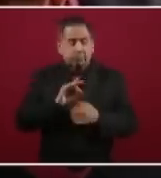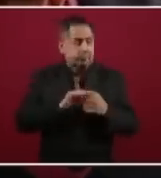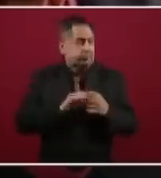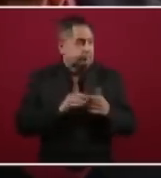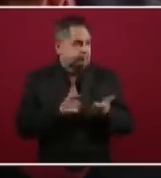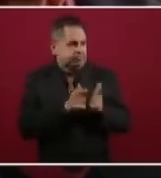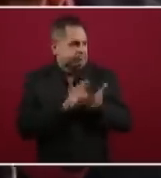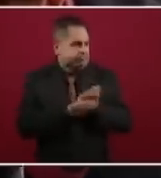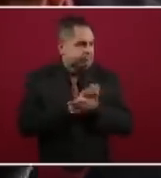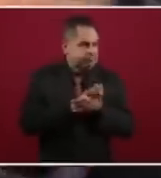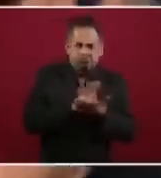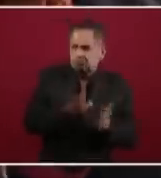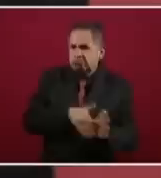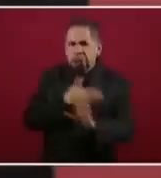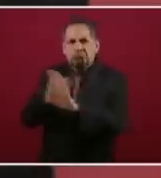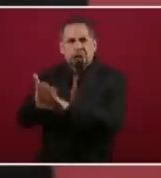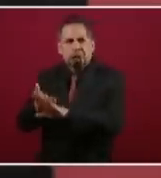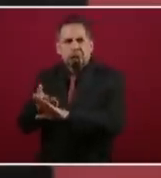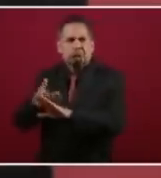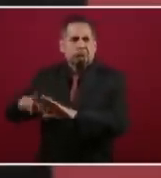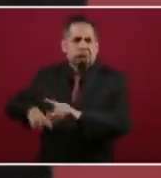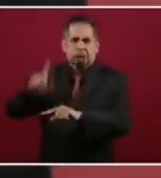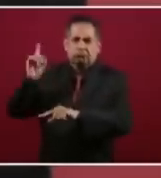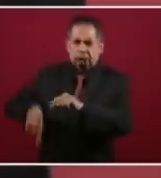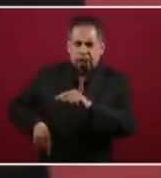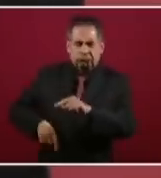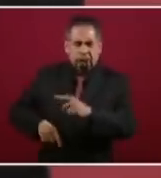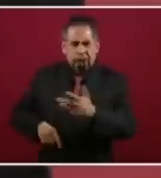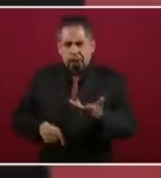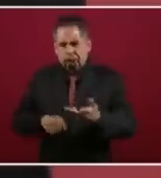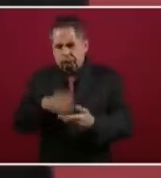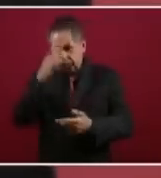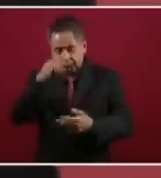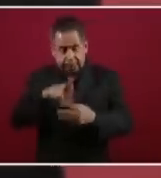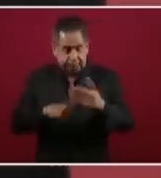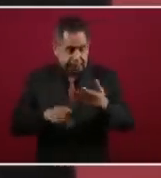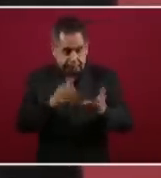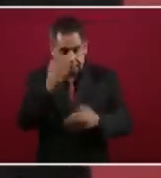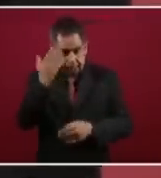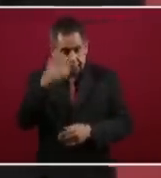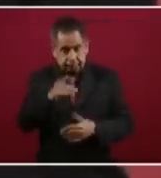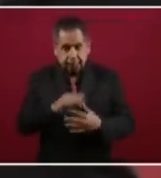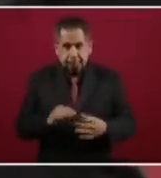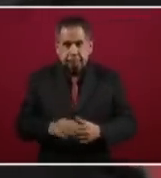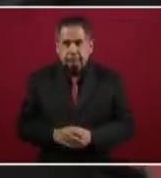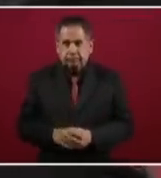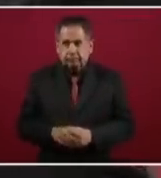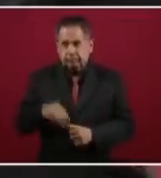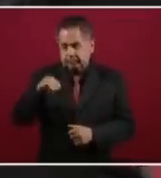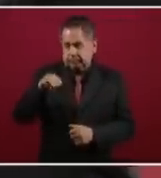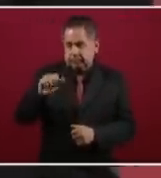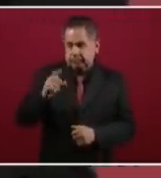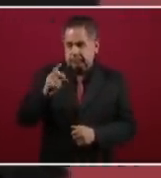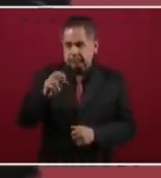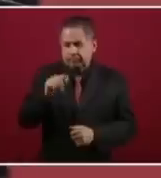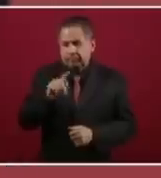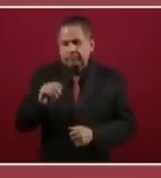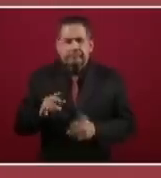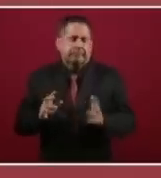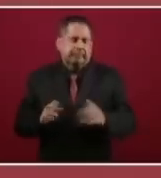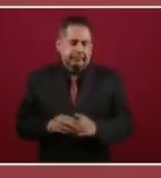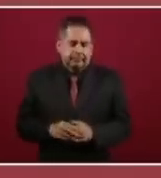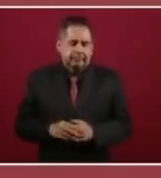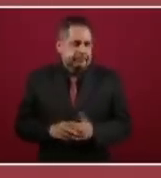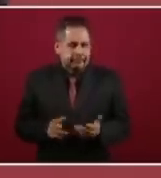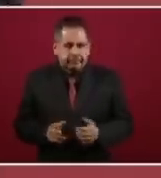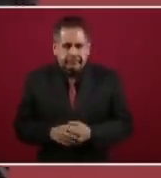en ese momento. Quisiera nos respondiera a esos tres puntos, señor presidente. Bueno, los madrazos, pues ya él